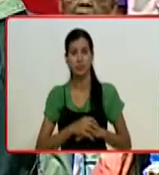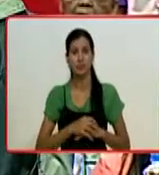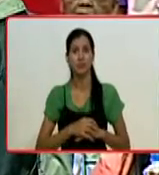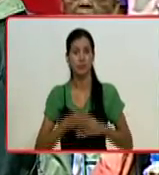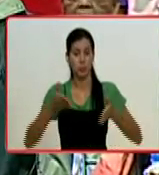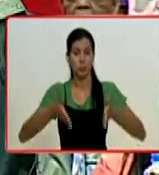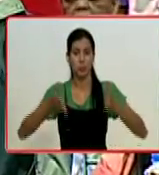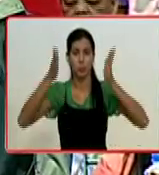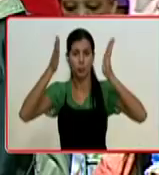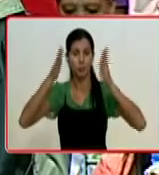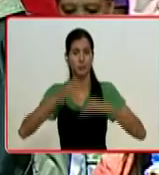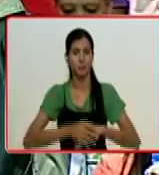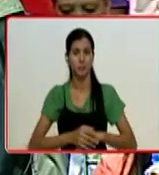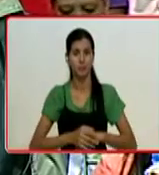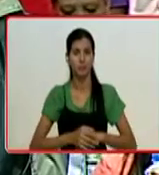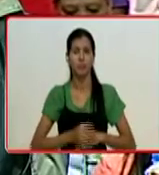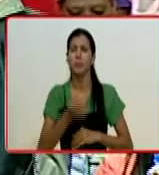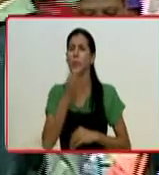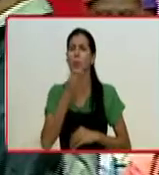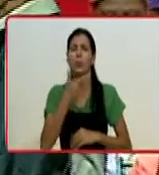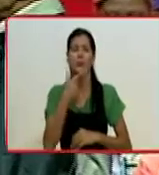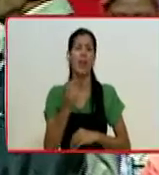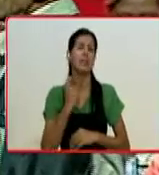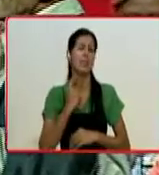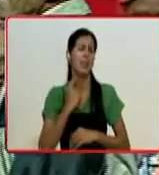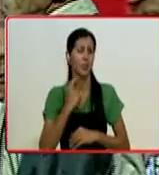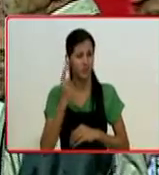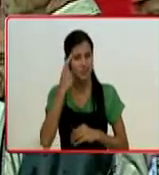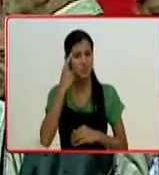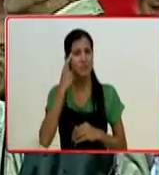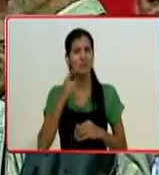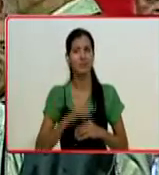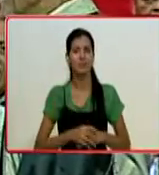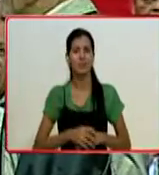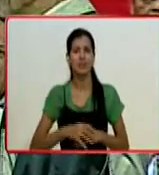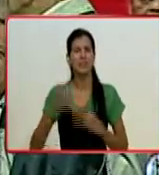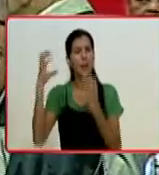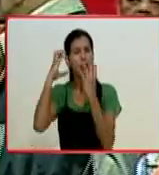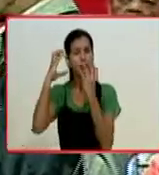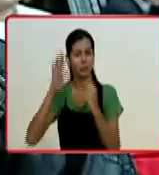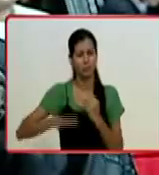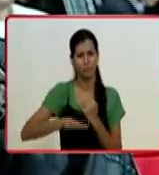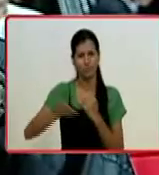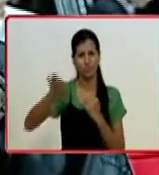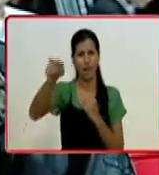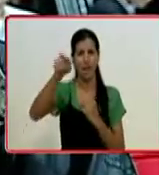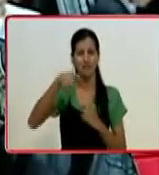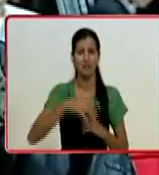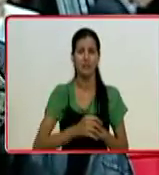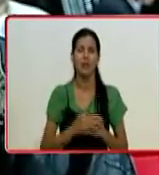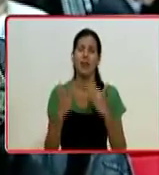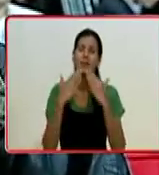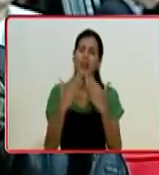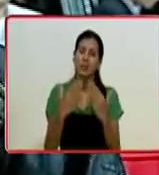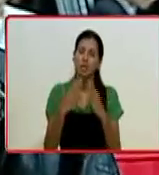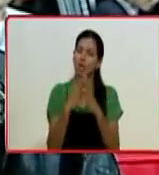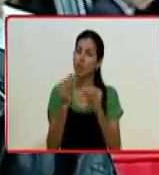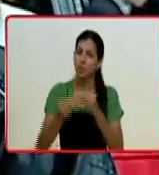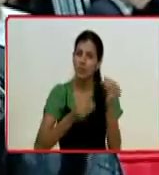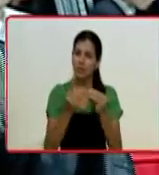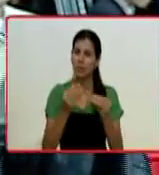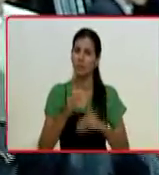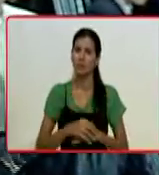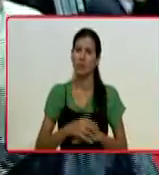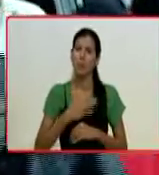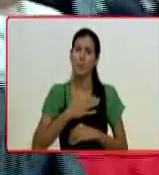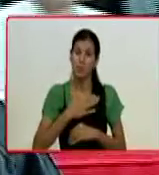edificación muy bonita, antigua, de esa zona de San Bernardino. Sí. Le agradezco todo lo que ha hecho la revolución por mí,